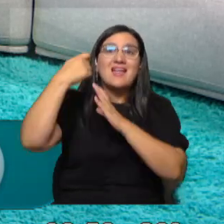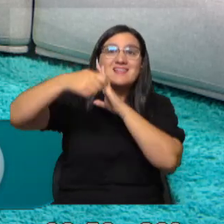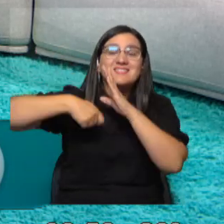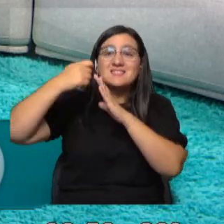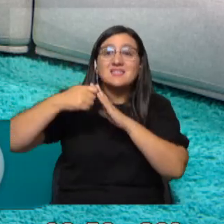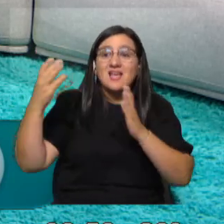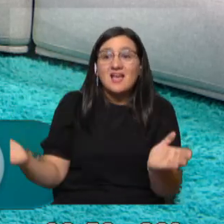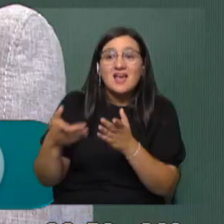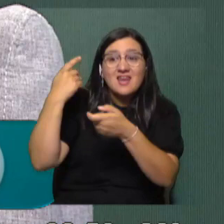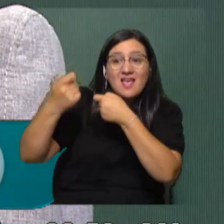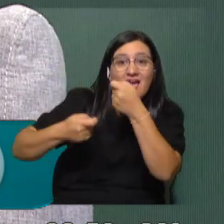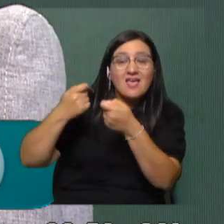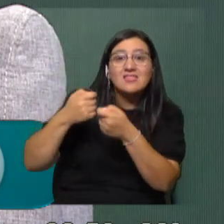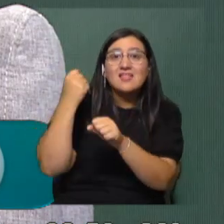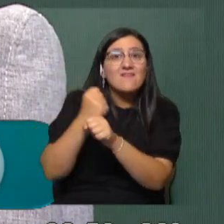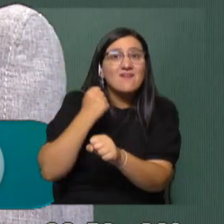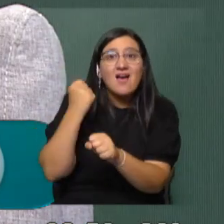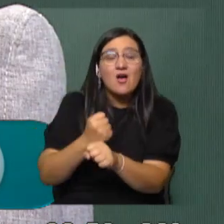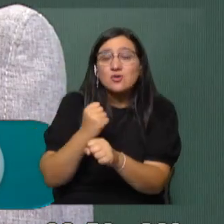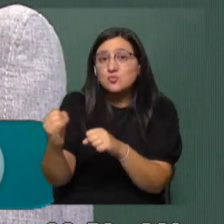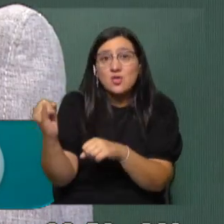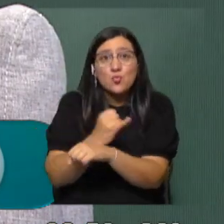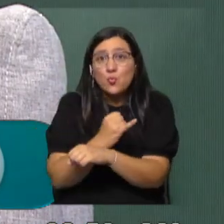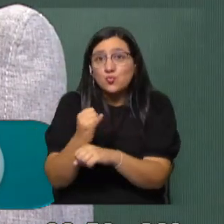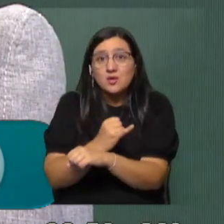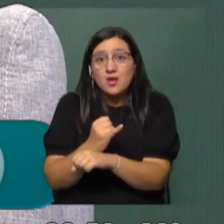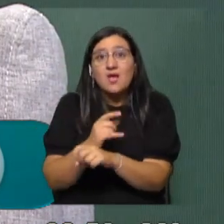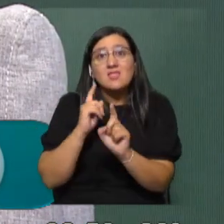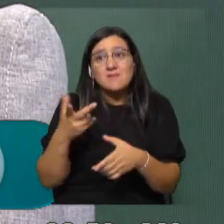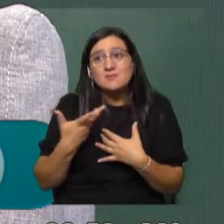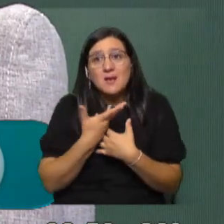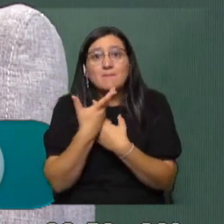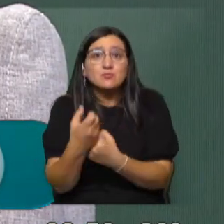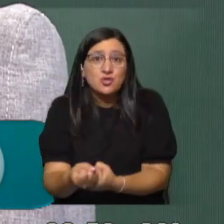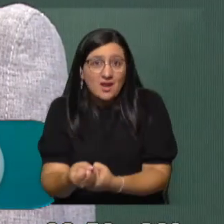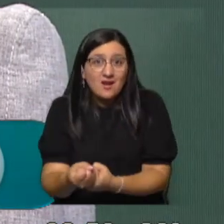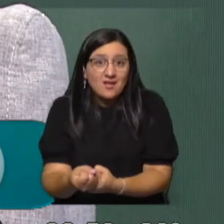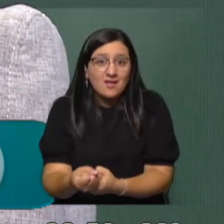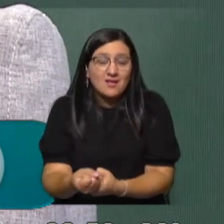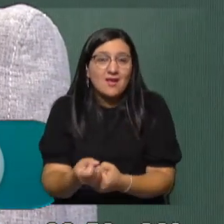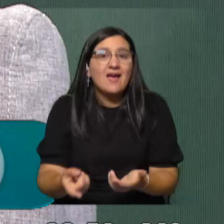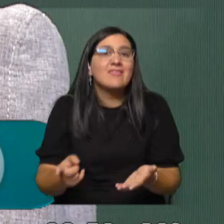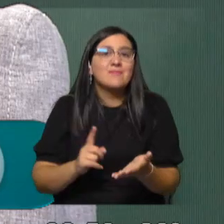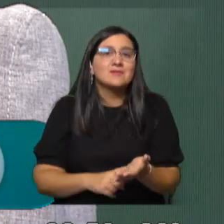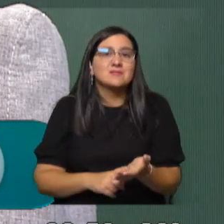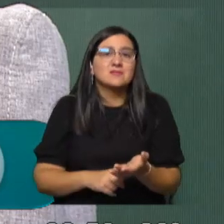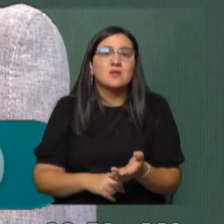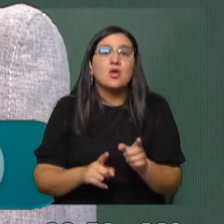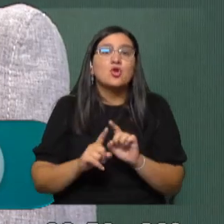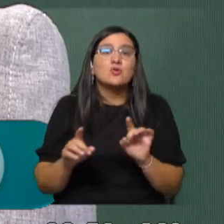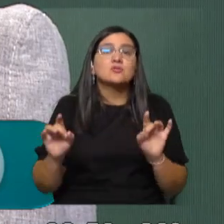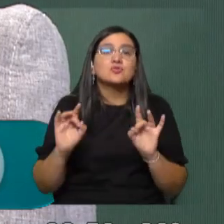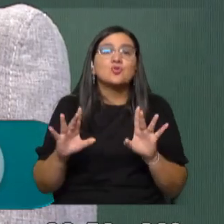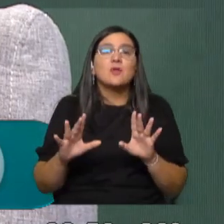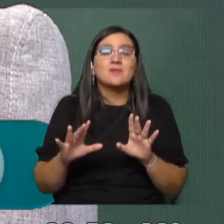e indirecta, mucha, es una industria y tenemos que apoyarla. Y además de lo que te decía, no solo es